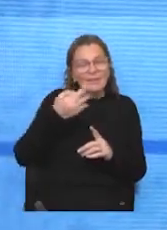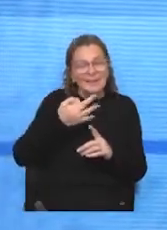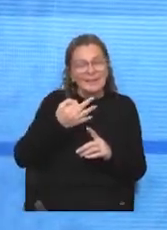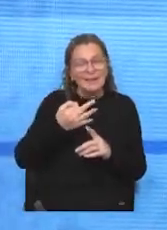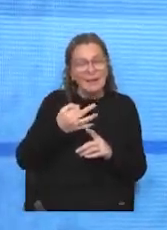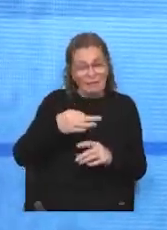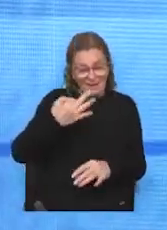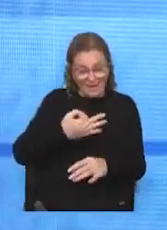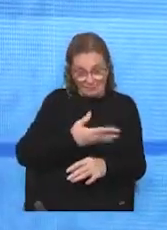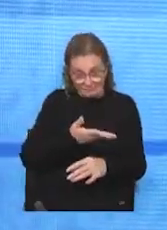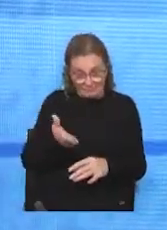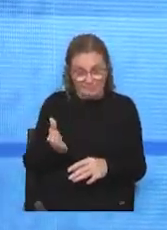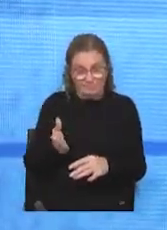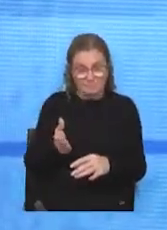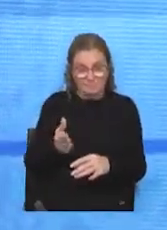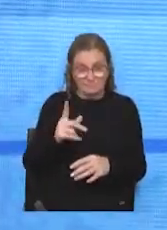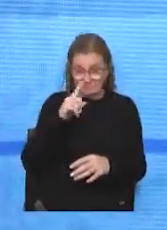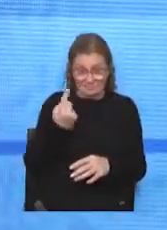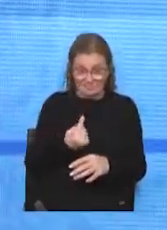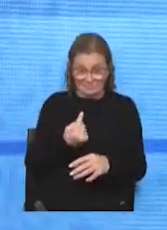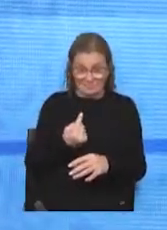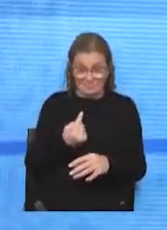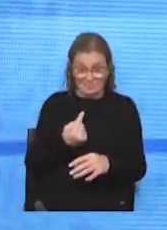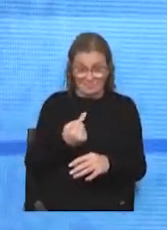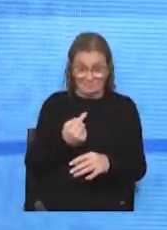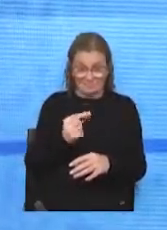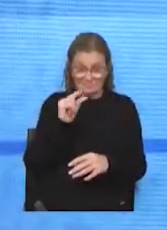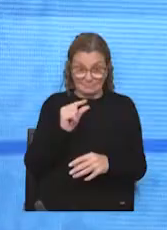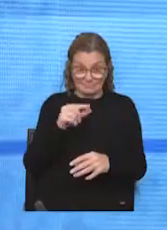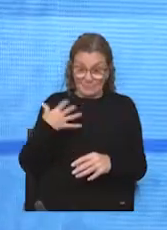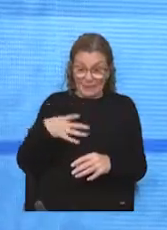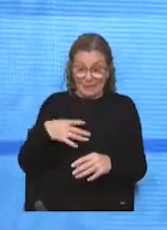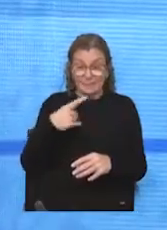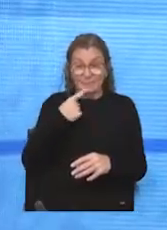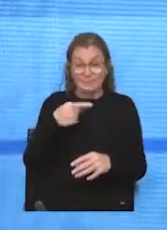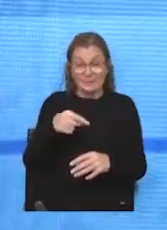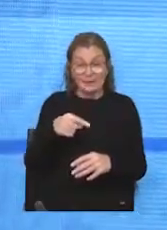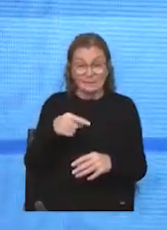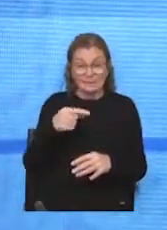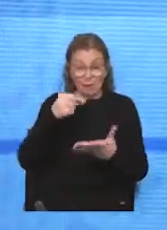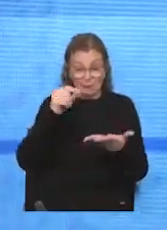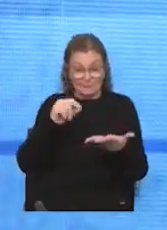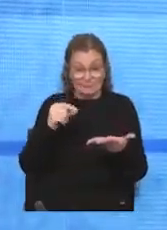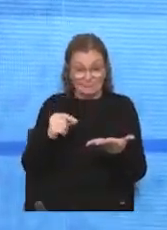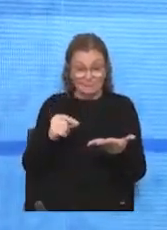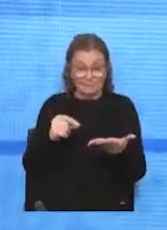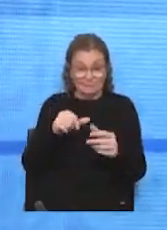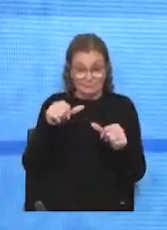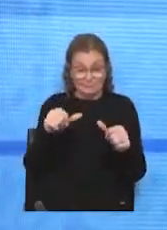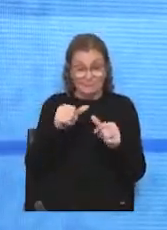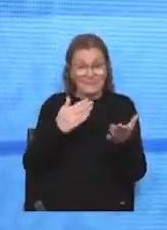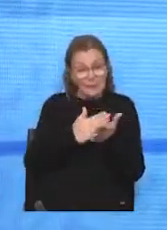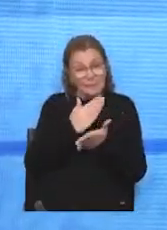real realidad es que se apuran un poco que ellos en esta de corregir que es lo que hacen